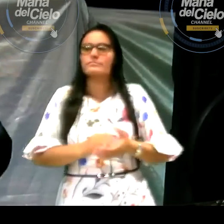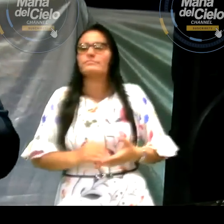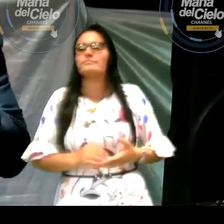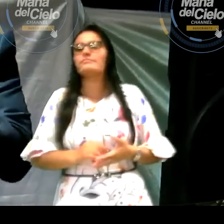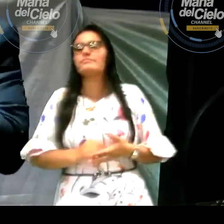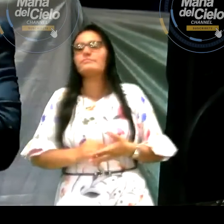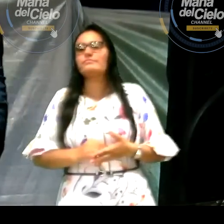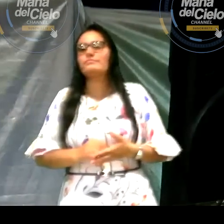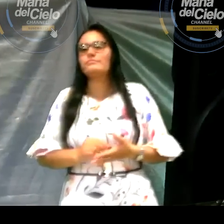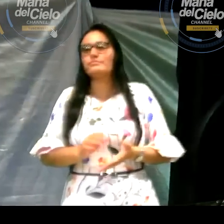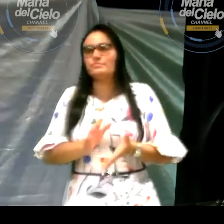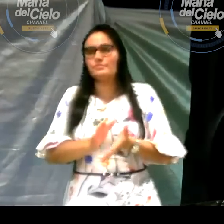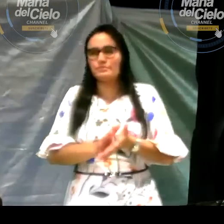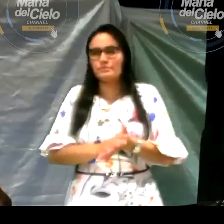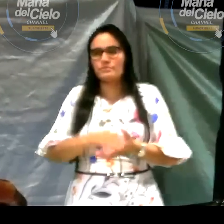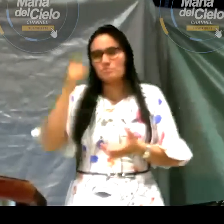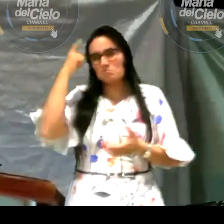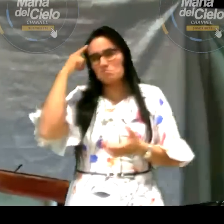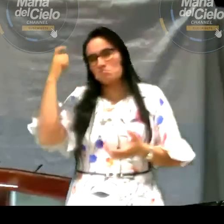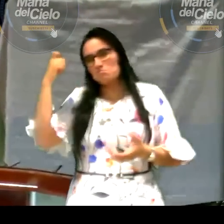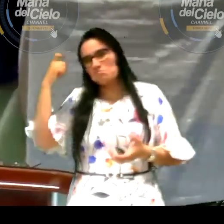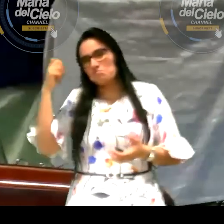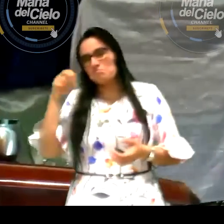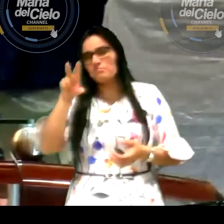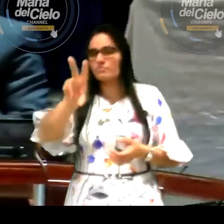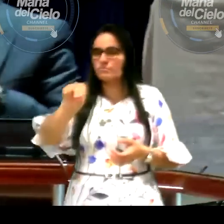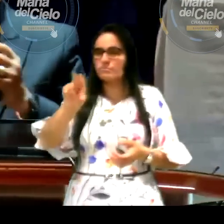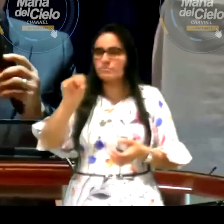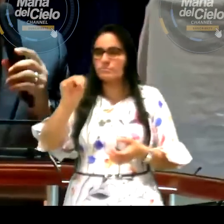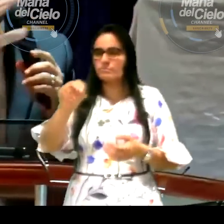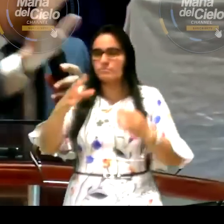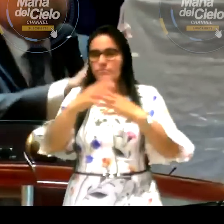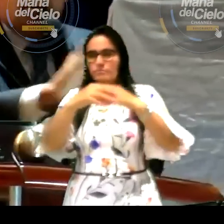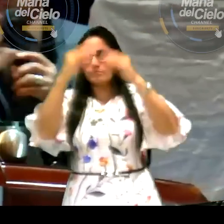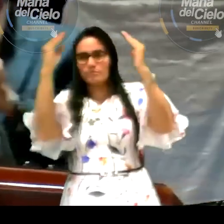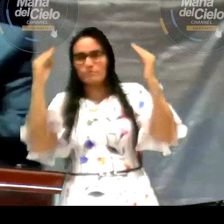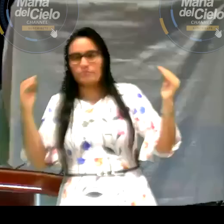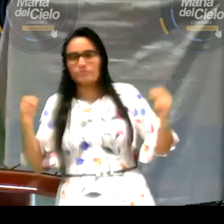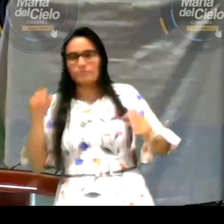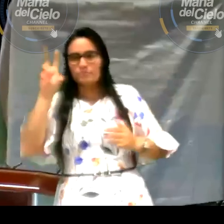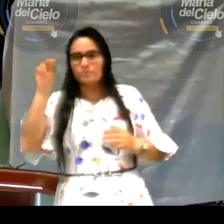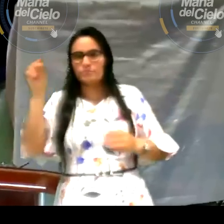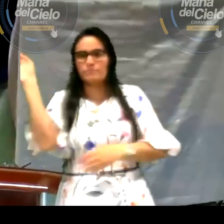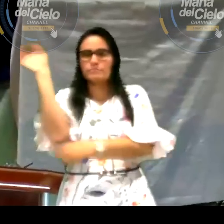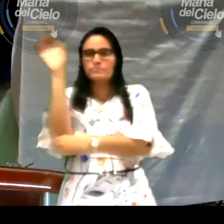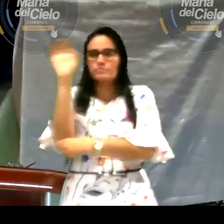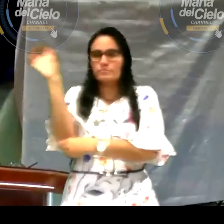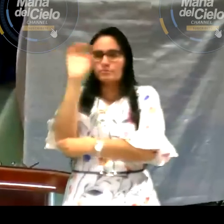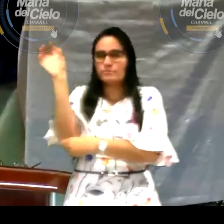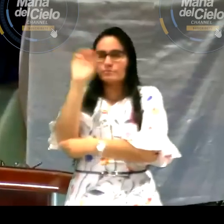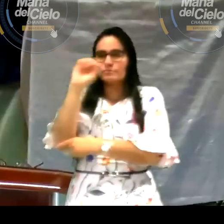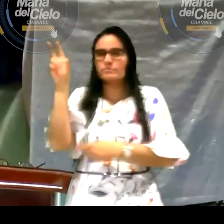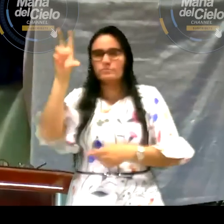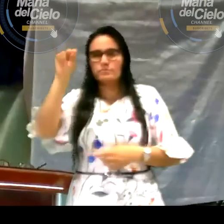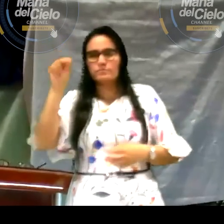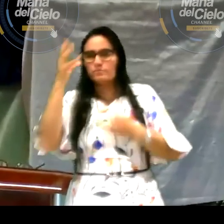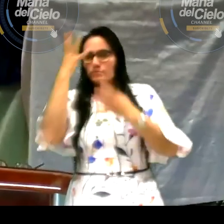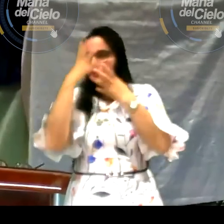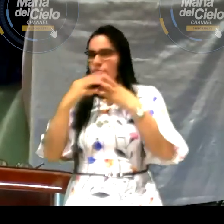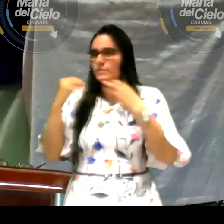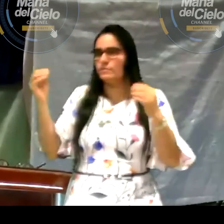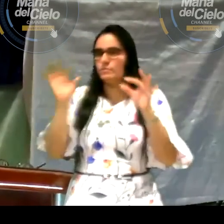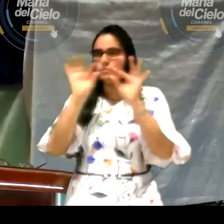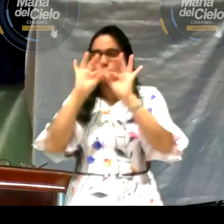te pegues el tiro. No te tires del puente. No te le tires al carro. Tranquilo. No vas a acabar con tu familia. Hay algo que hacer